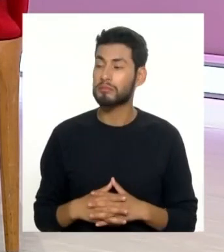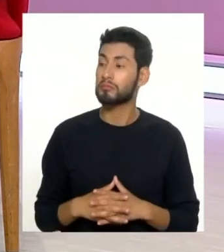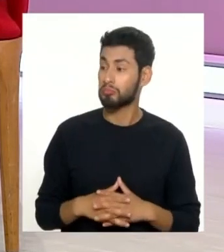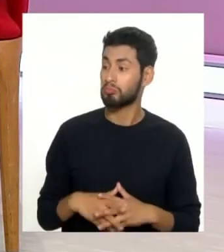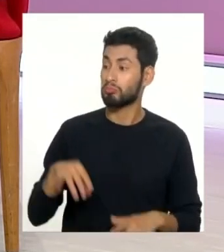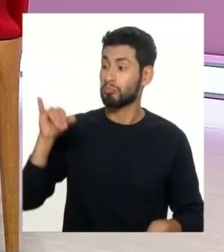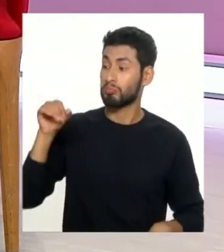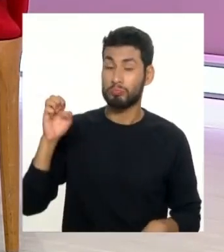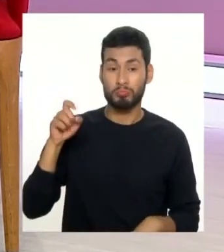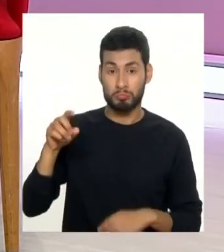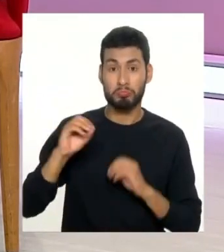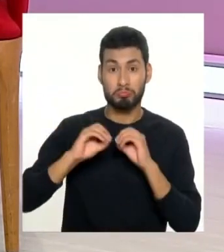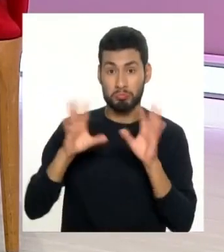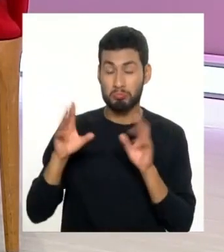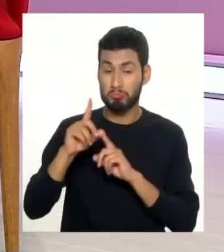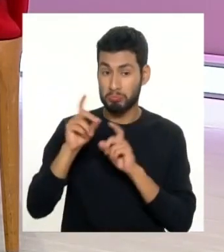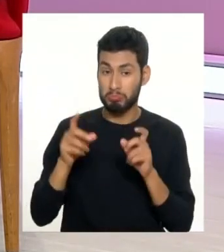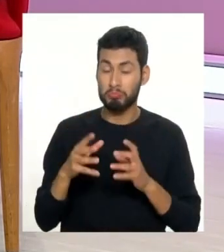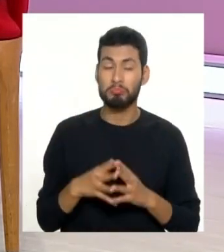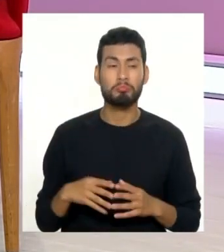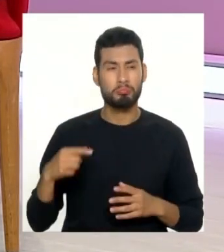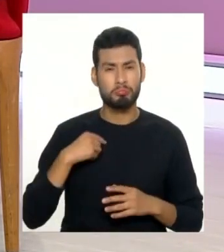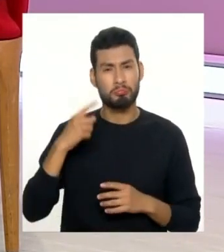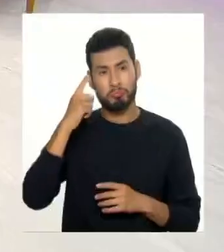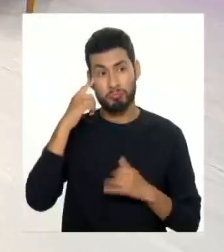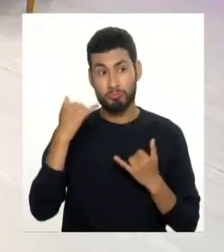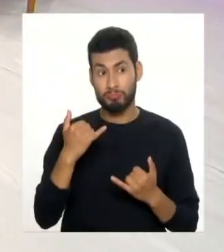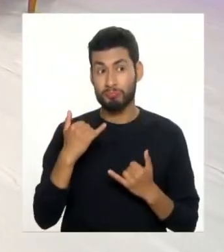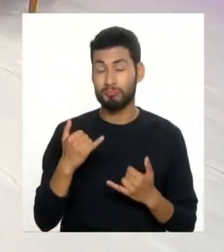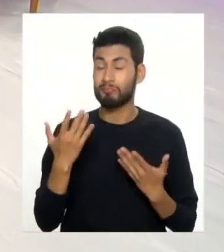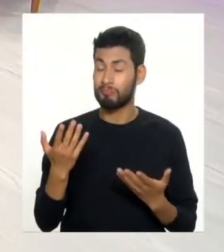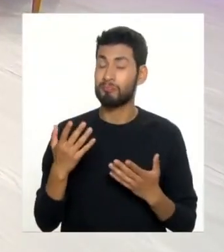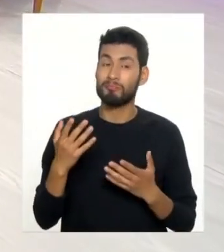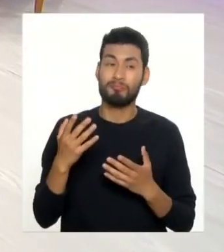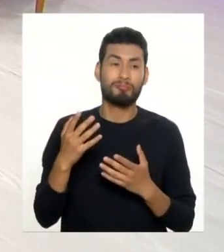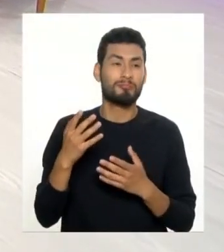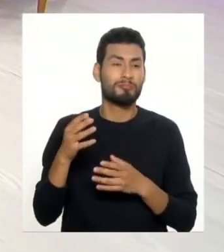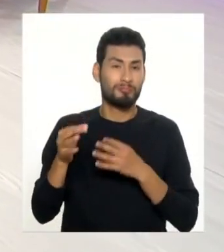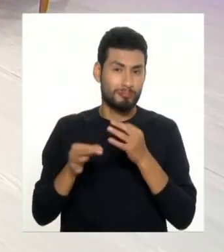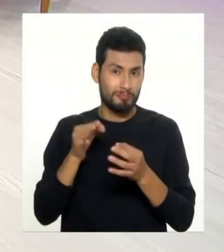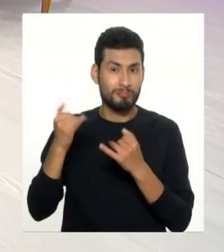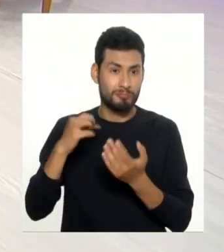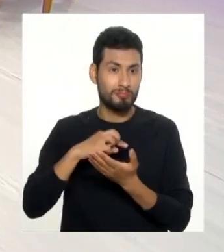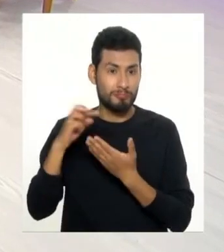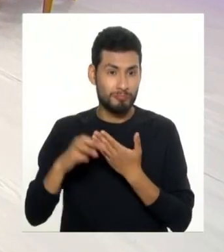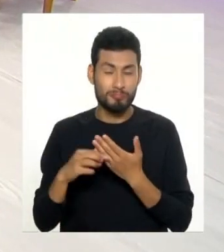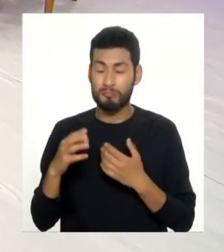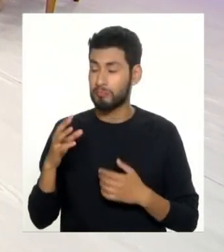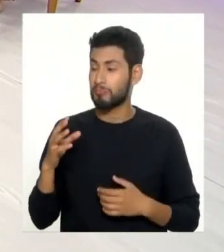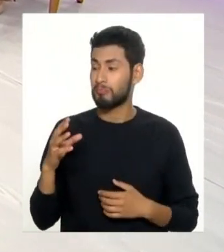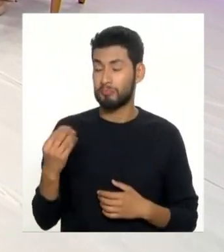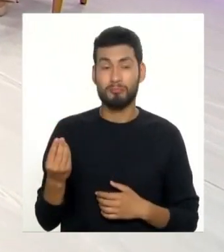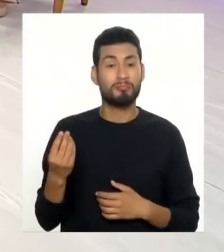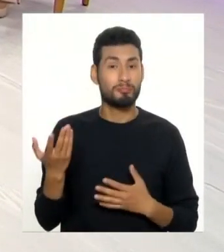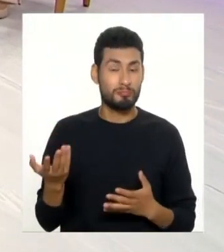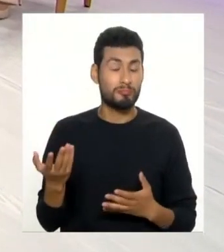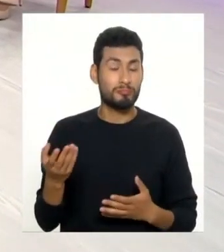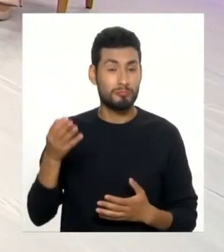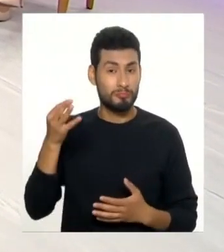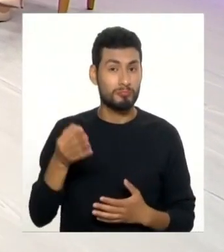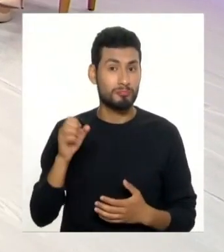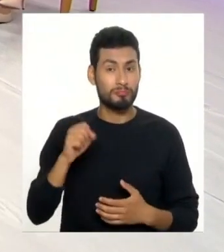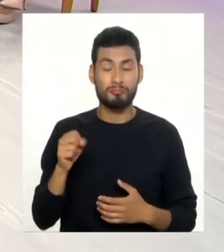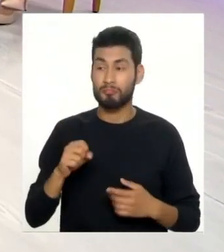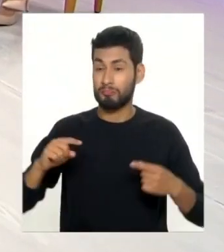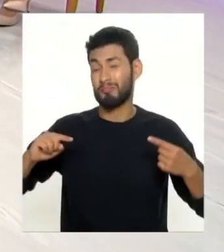está clarísima tu pregunta y yo creo que es parte de lo que hoy día tenemos que tratar en el programa, ¿no? Porque efectivamente